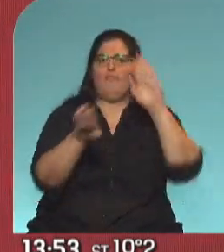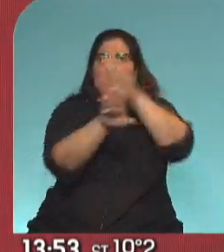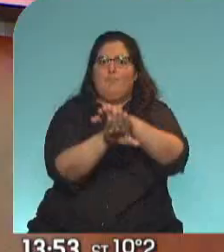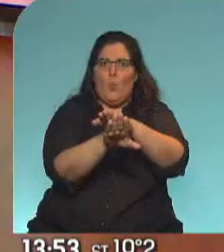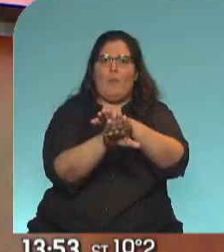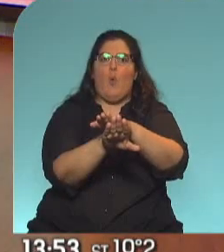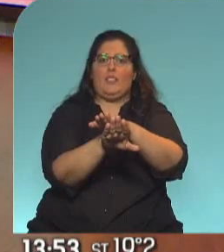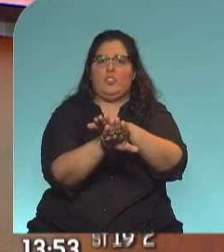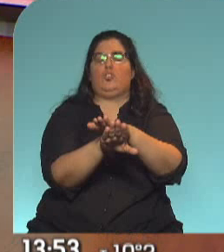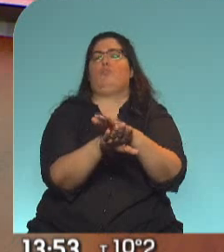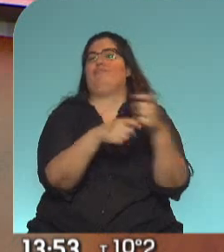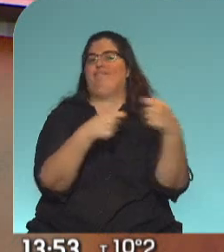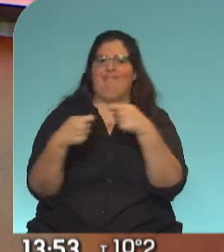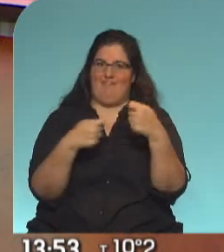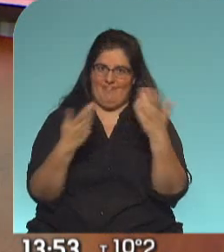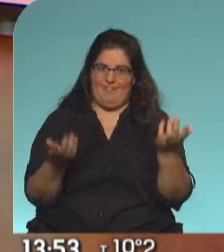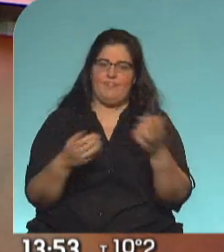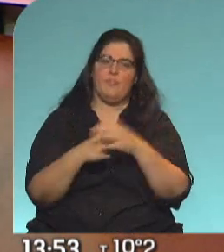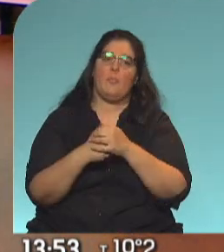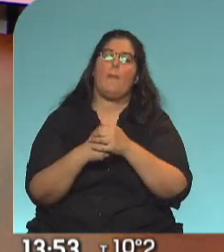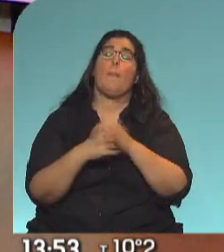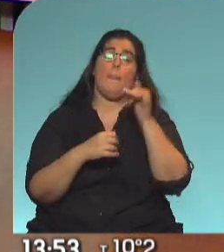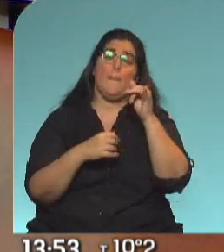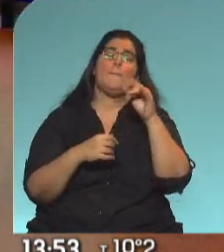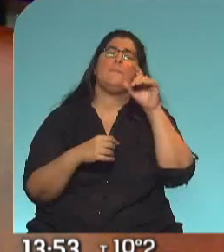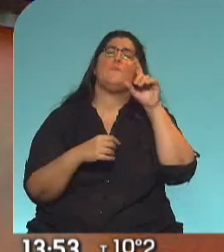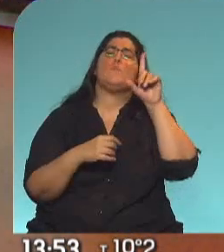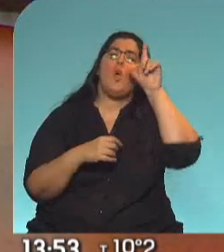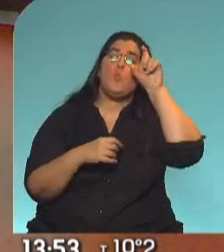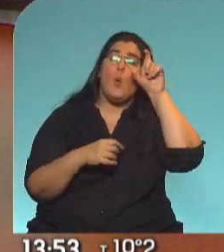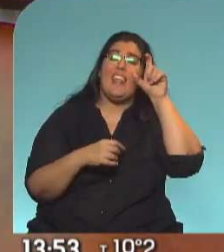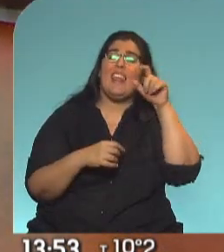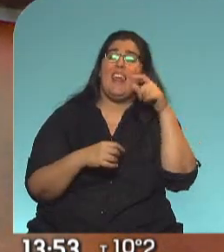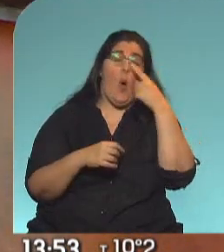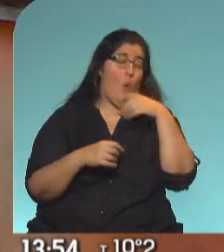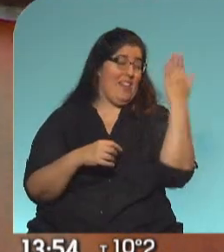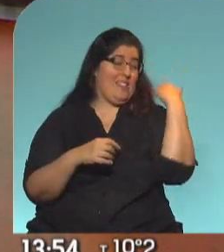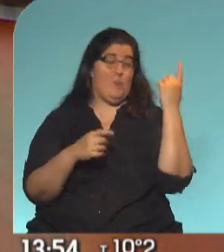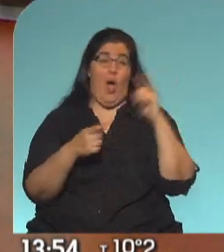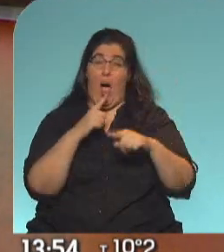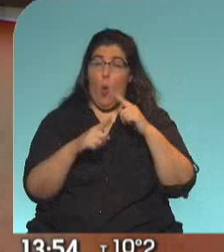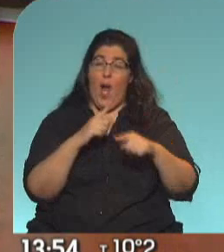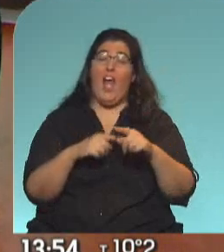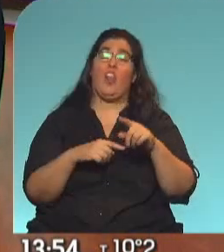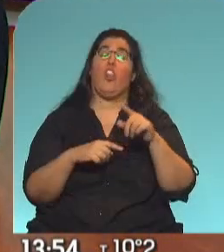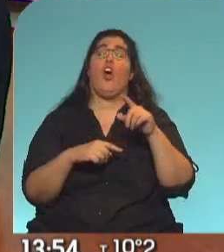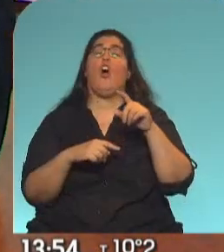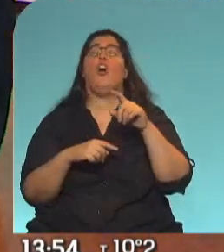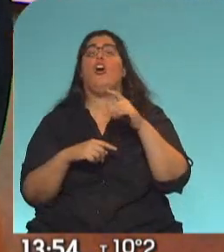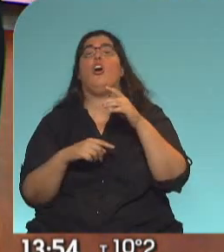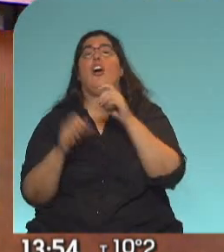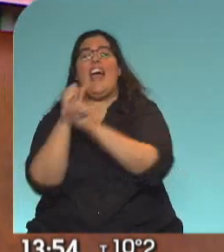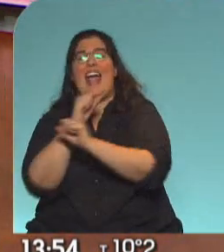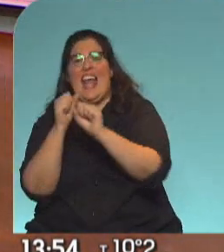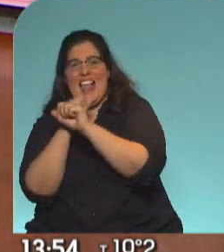allá del reclamo territorial de cada uno. Sí, Turquía dijo cuando, a ver, el último acuerdo, estamos hablando del acuerdo entre Grecia y Egipto, Sí.